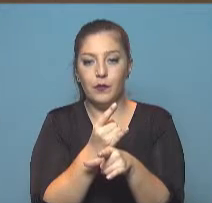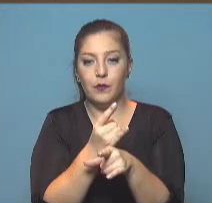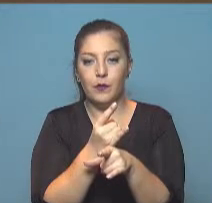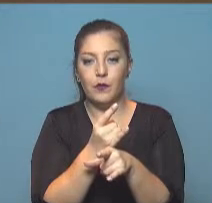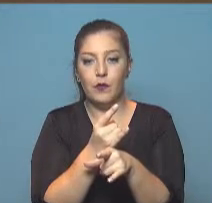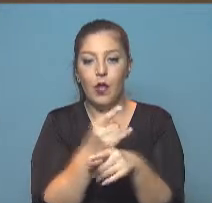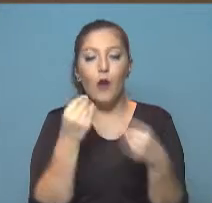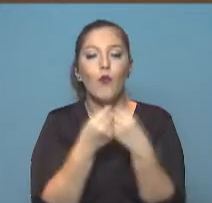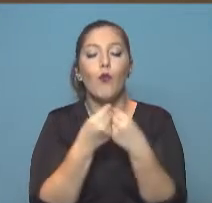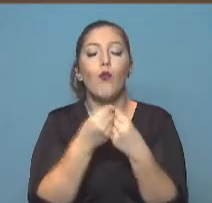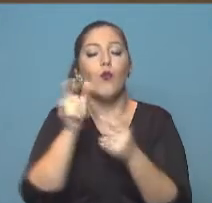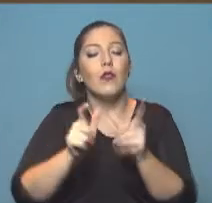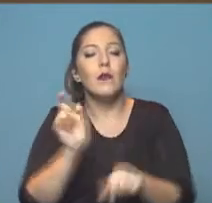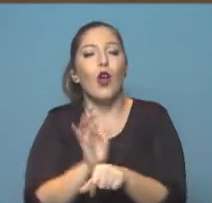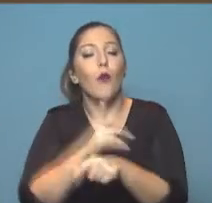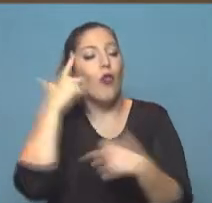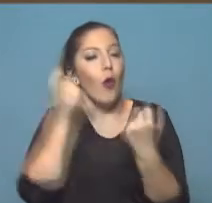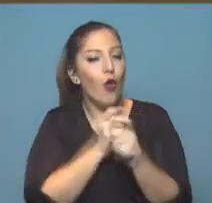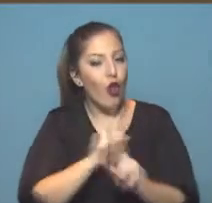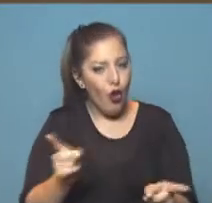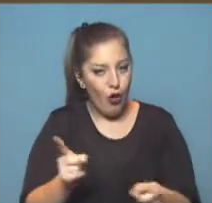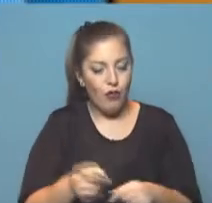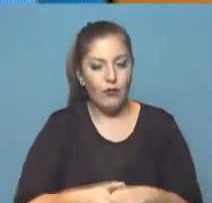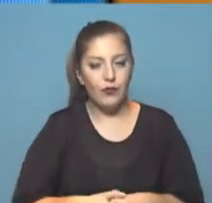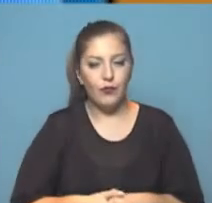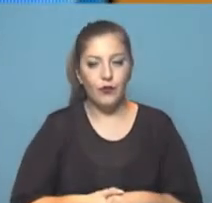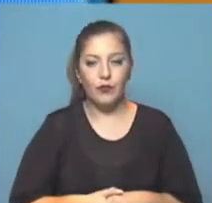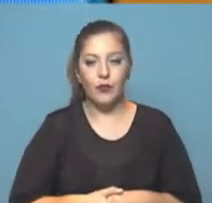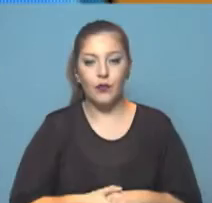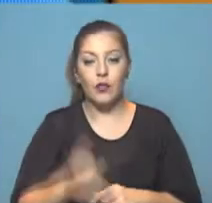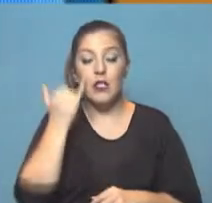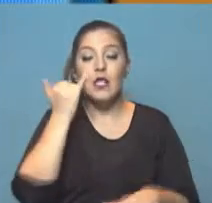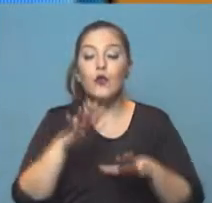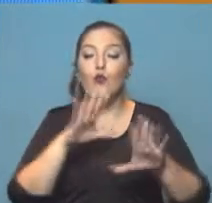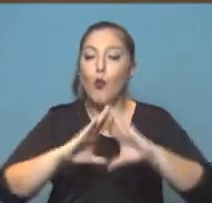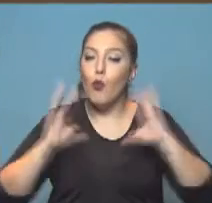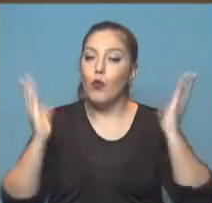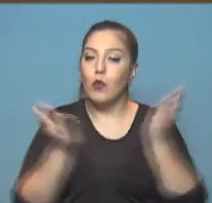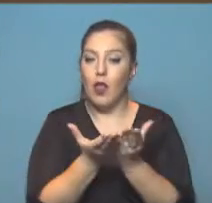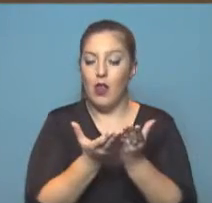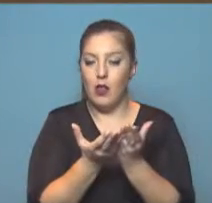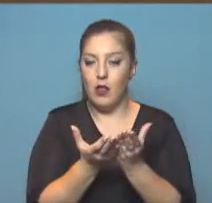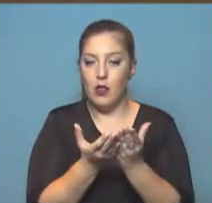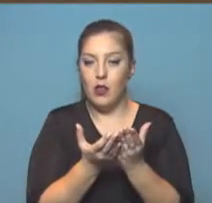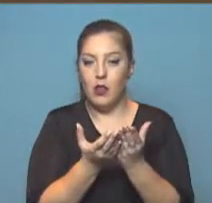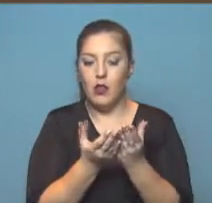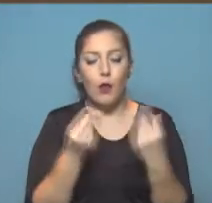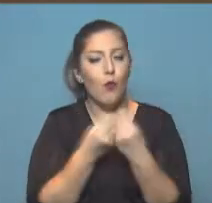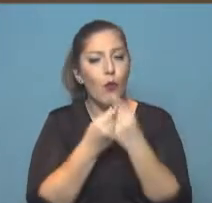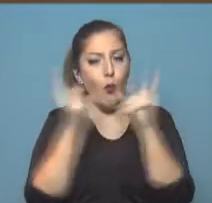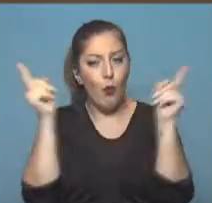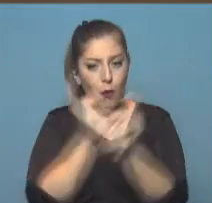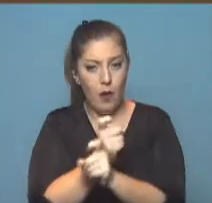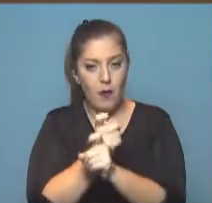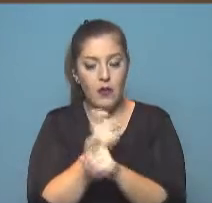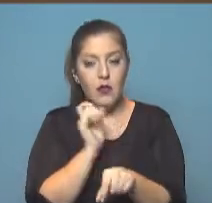mucha gente disconforme, ¿no? Es decir, y en un contexto global de tantos problemas,